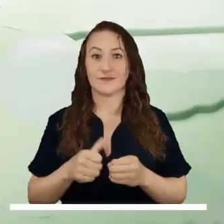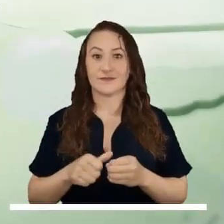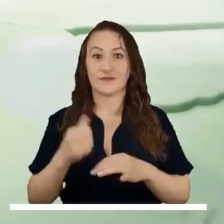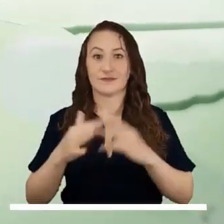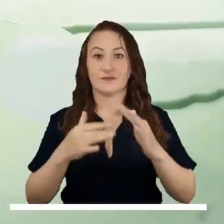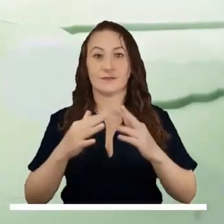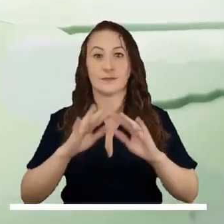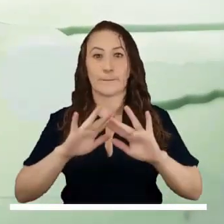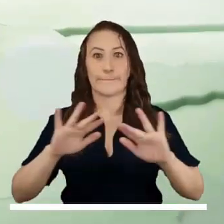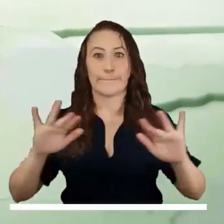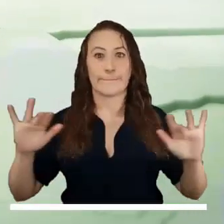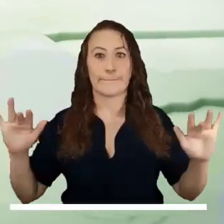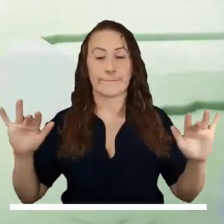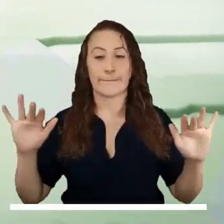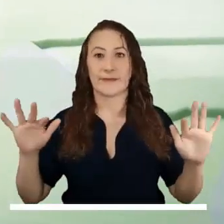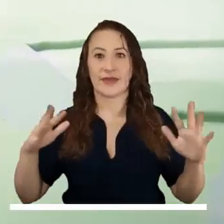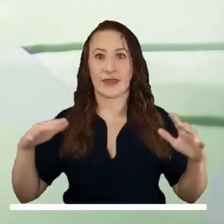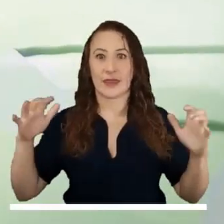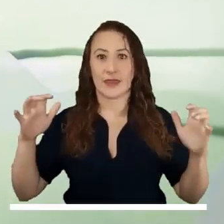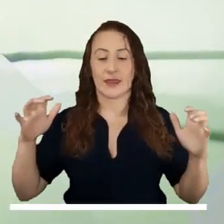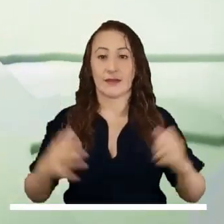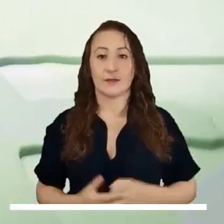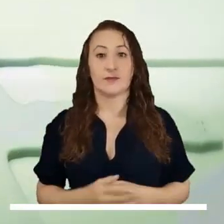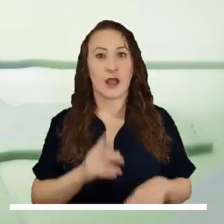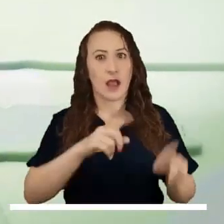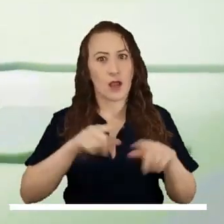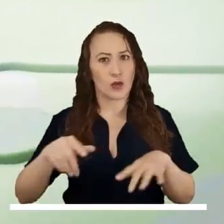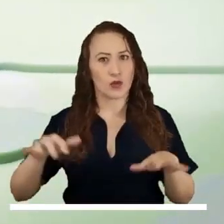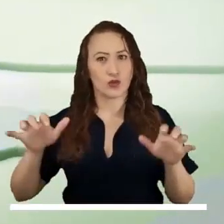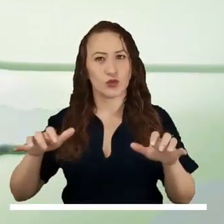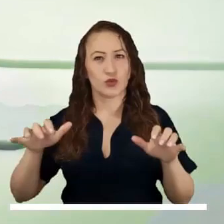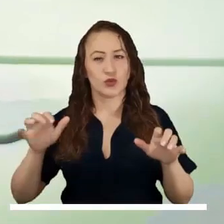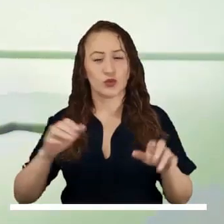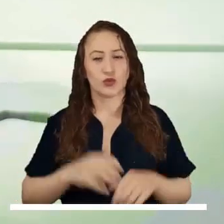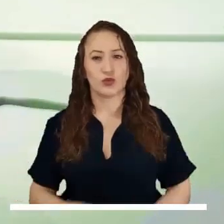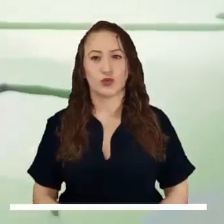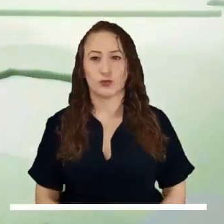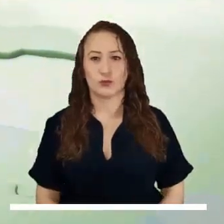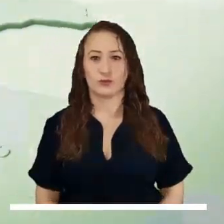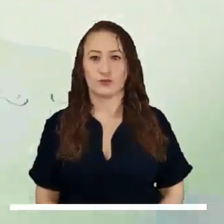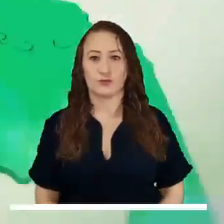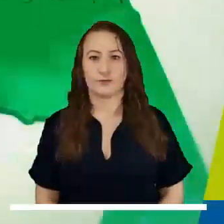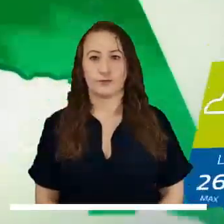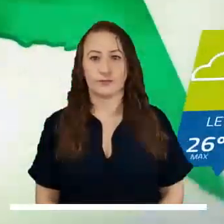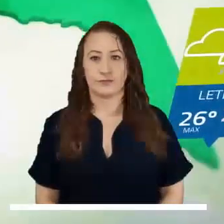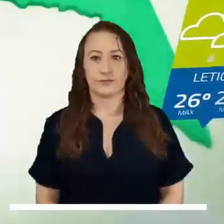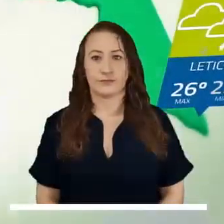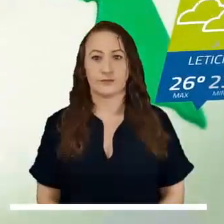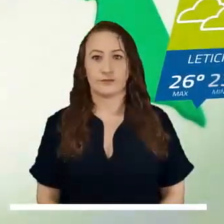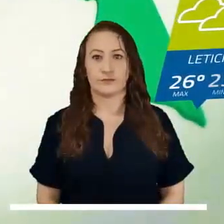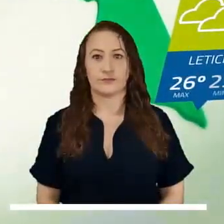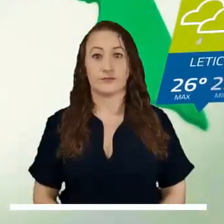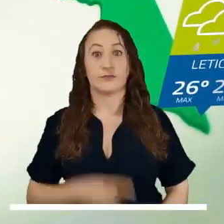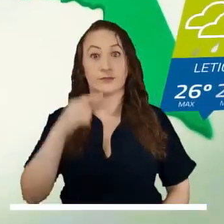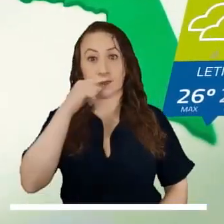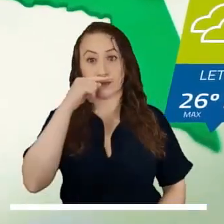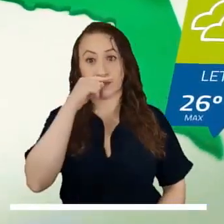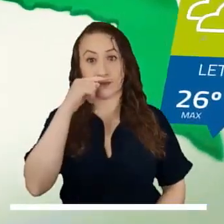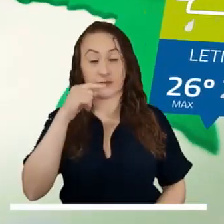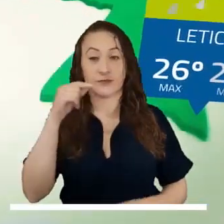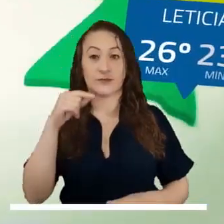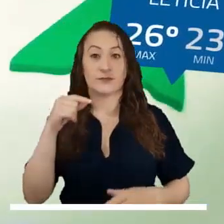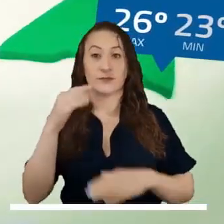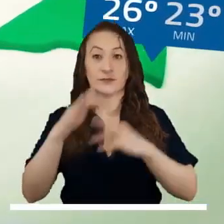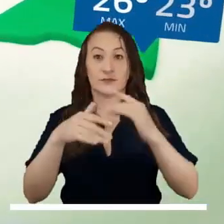cielo despejado con predominio de tiempo seco, aunque no se descartan algunas lloviznas esporádicas. En el Amazonas se